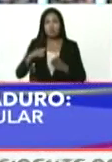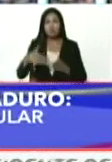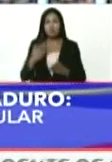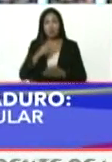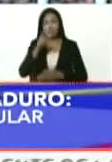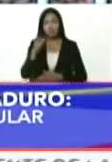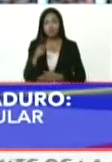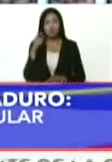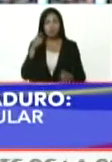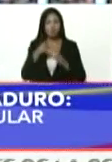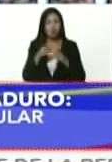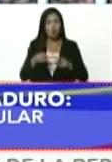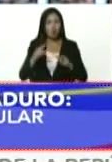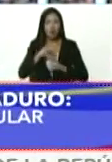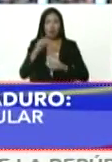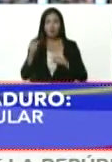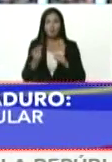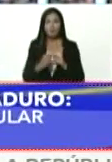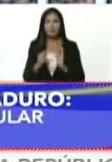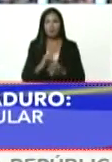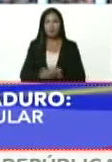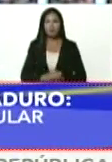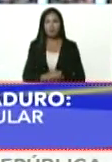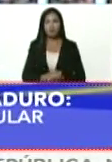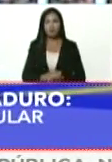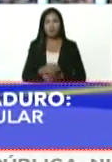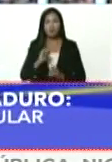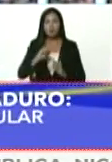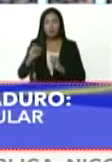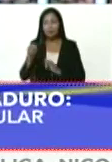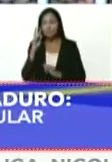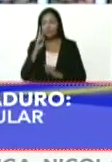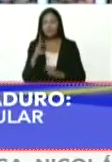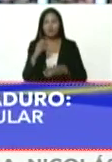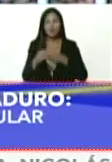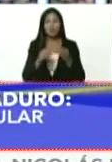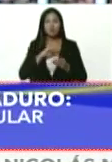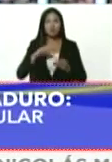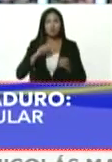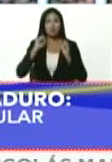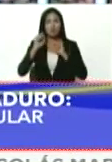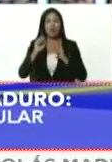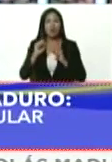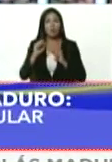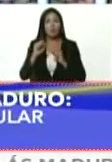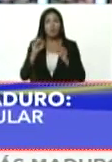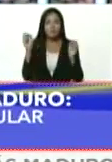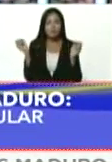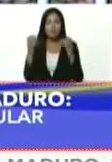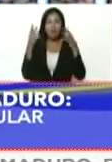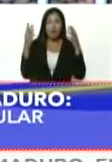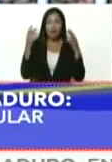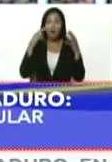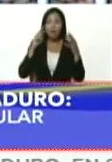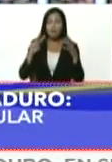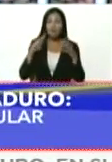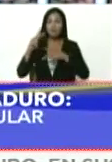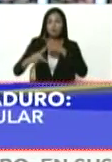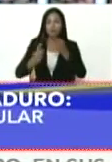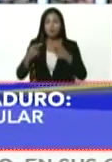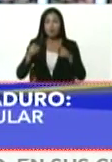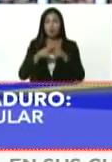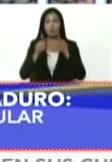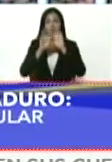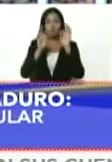le llegue su cosa completa. Para que ustedes vean cómo se logra este milagro de producir